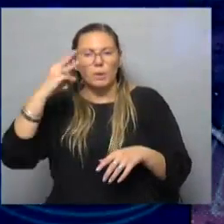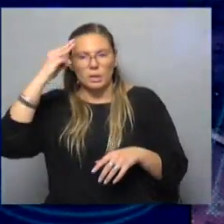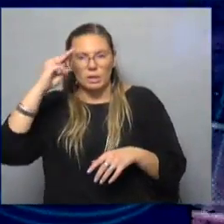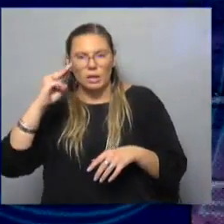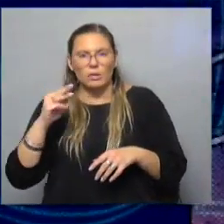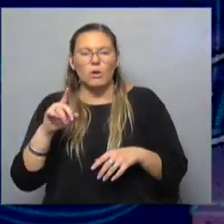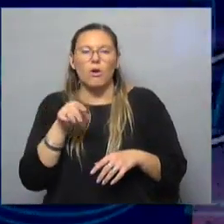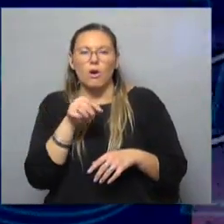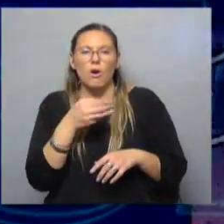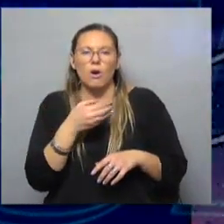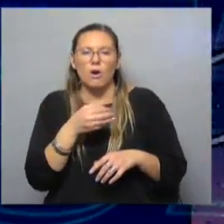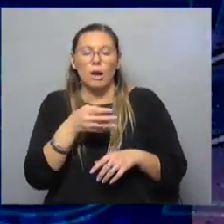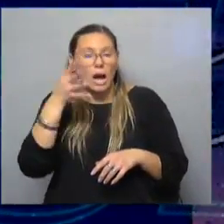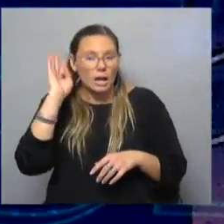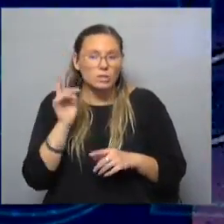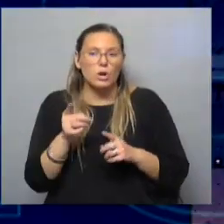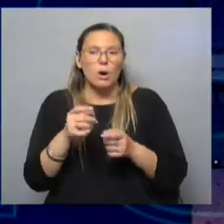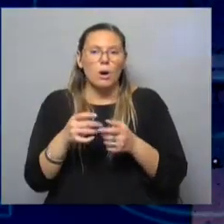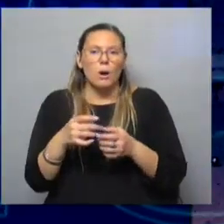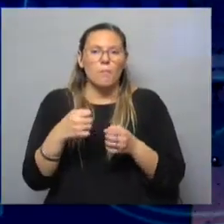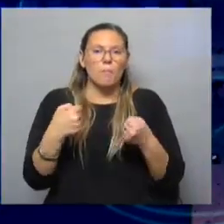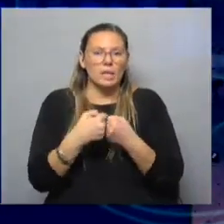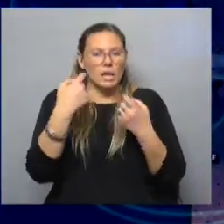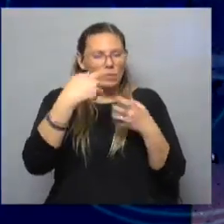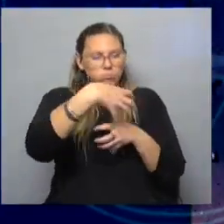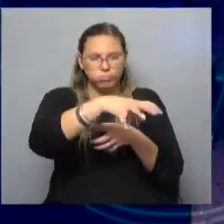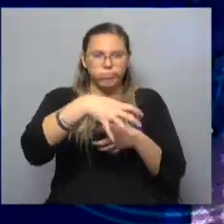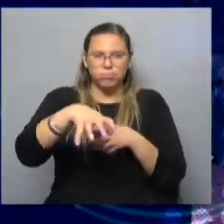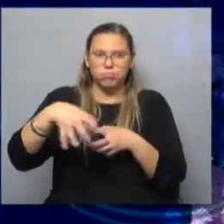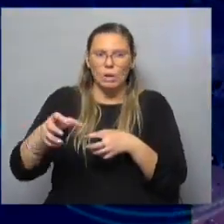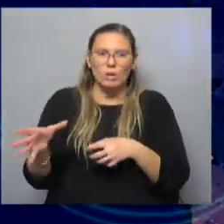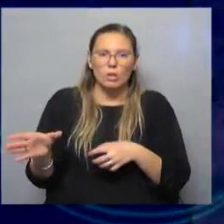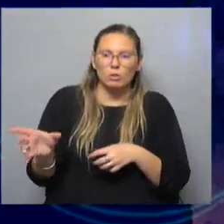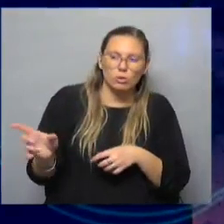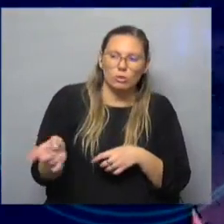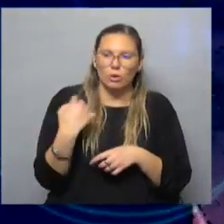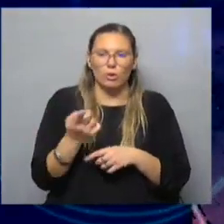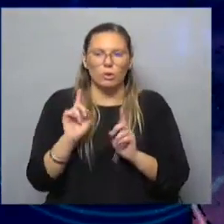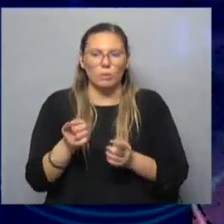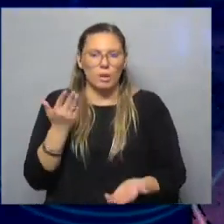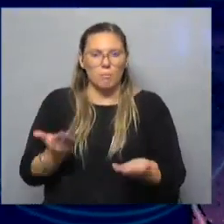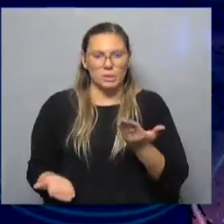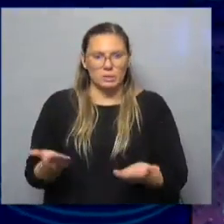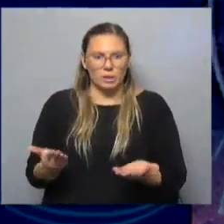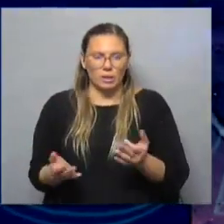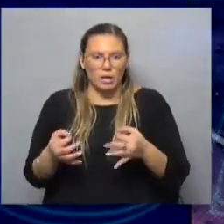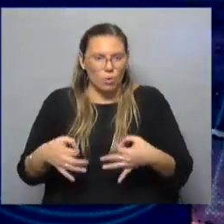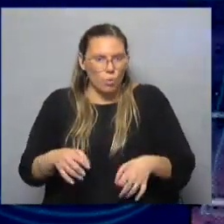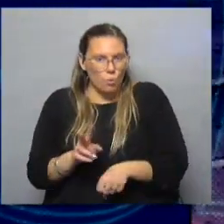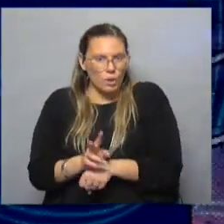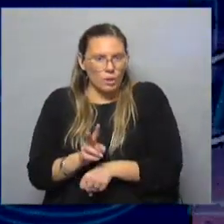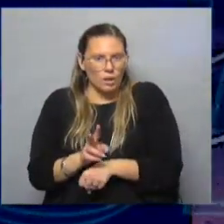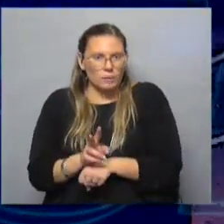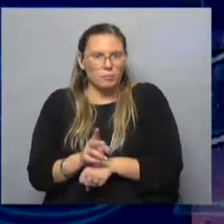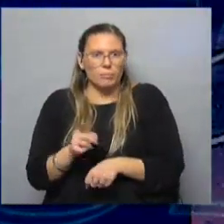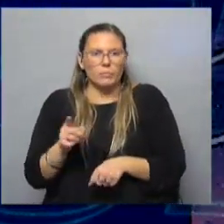Super Gallo. Entonces, cada uno pelea en una división diferente. Pero todos tenían que mantenerse para el día del pesaje, que fue ayer. Perfecto. y